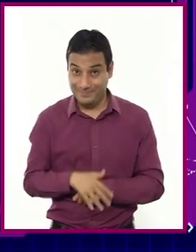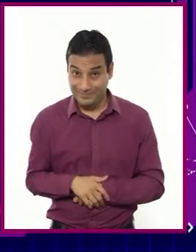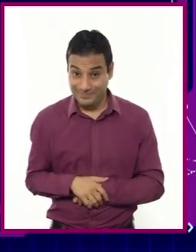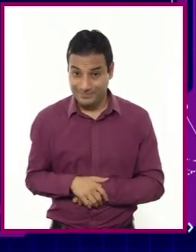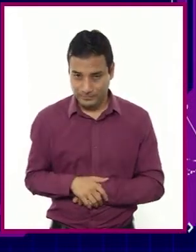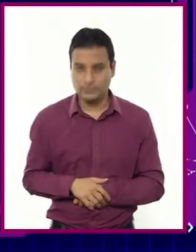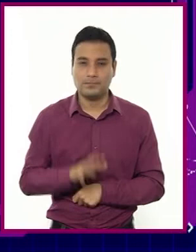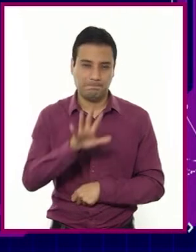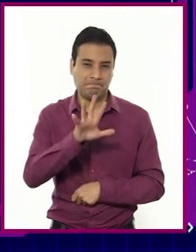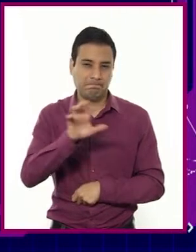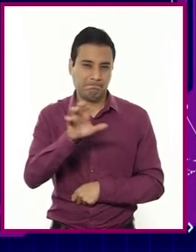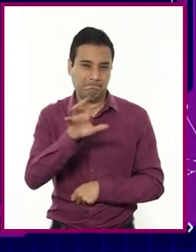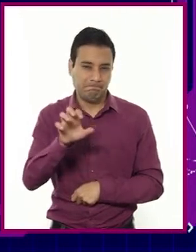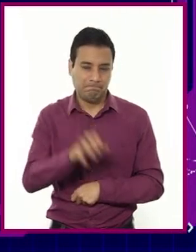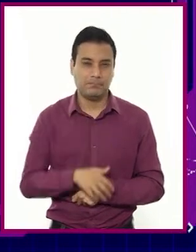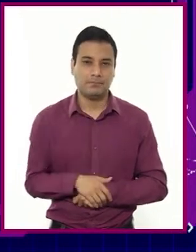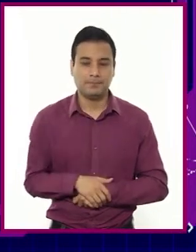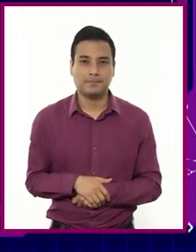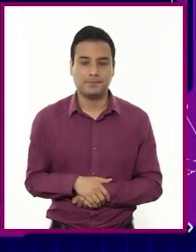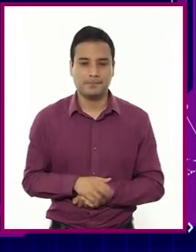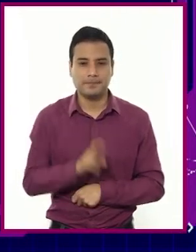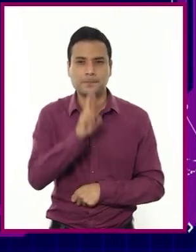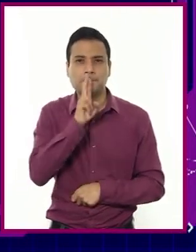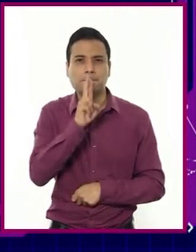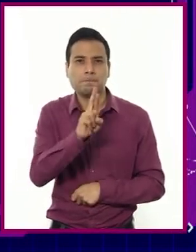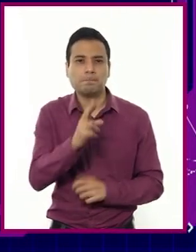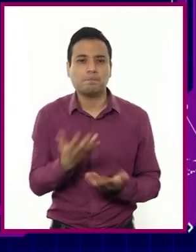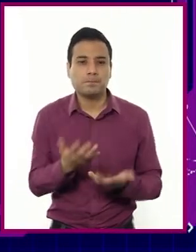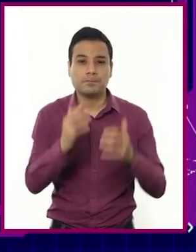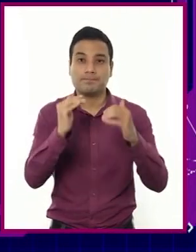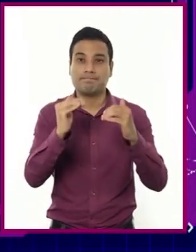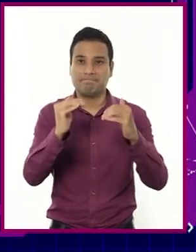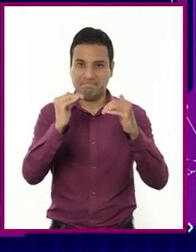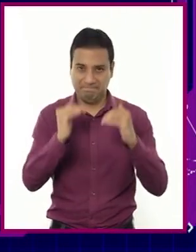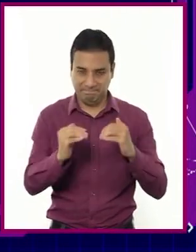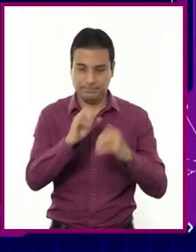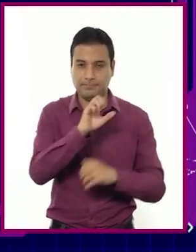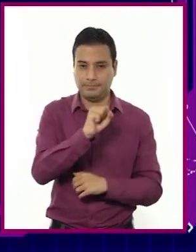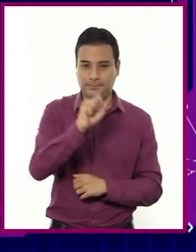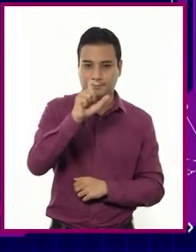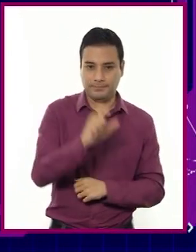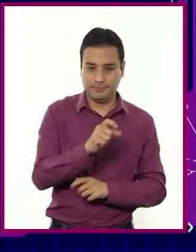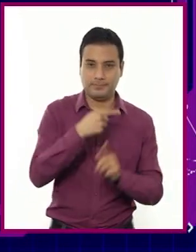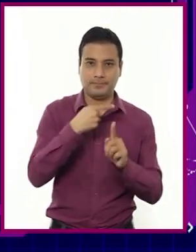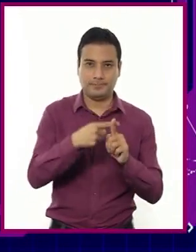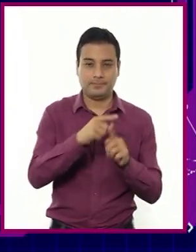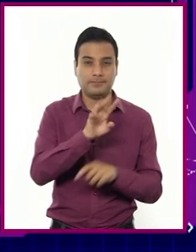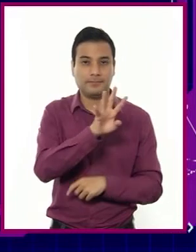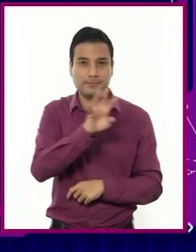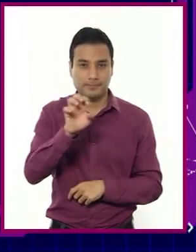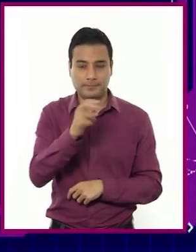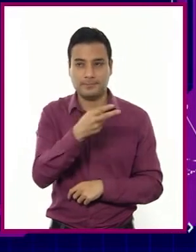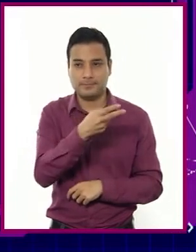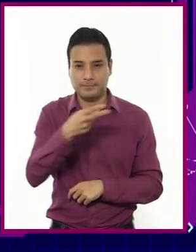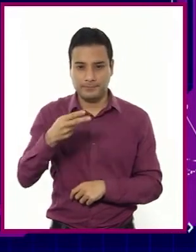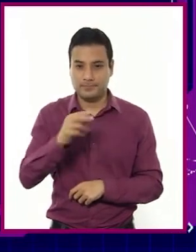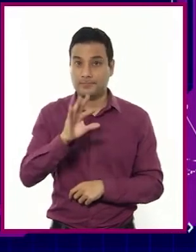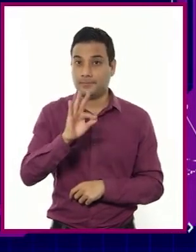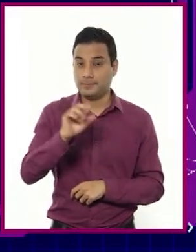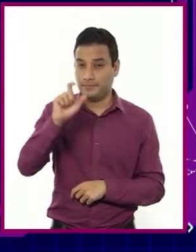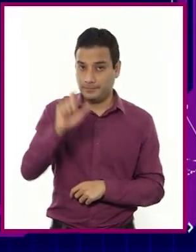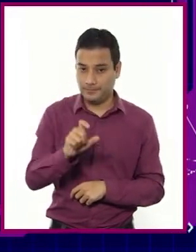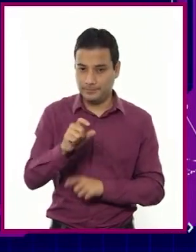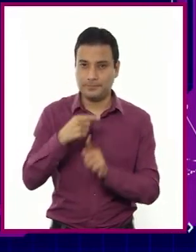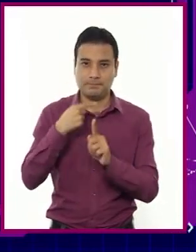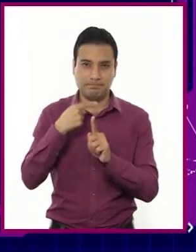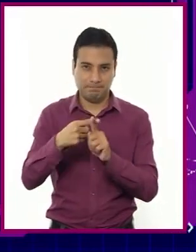da 500. La ecuación resultante es 60x más 400 igual a